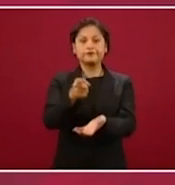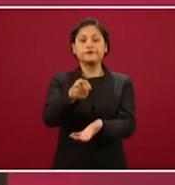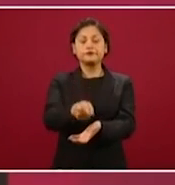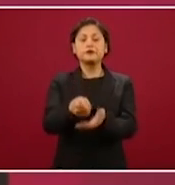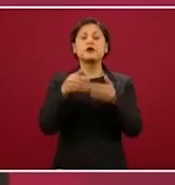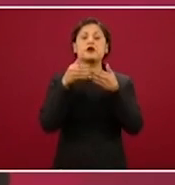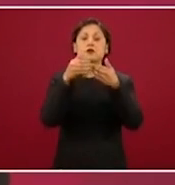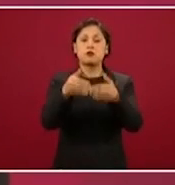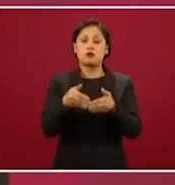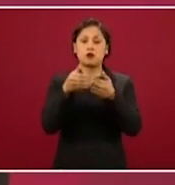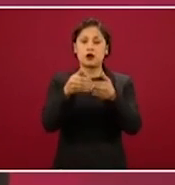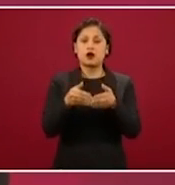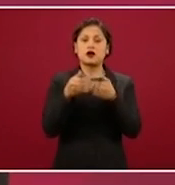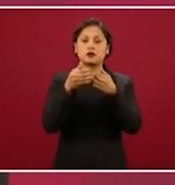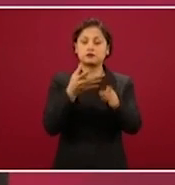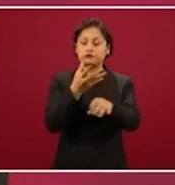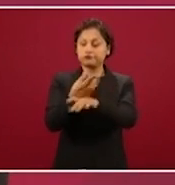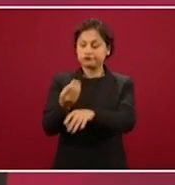aeropuertos,